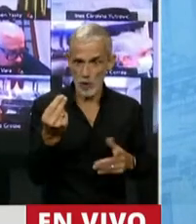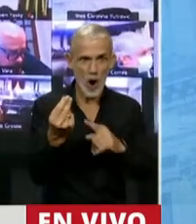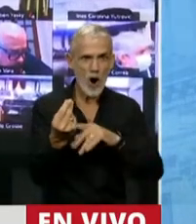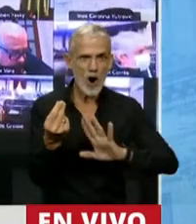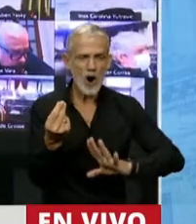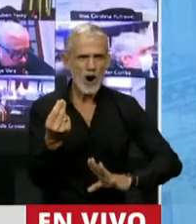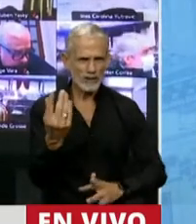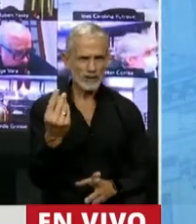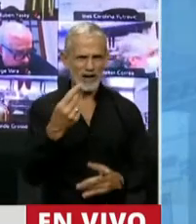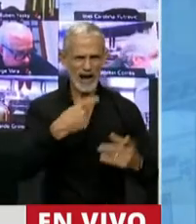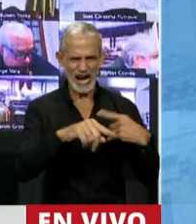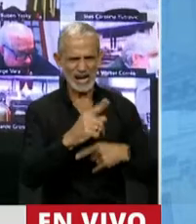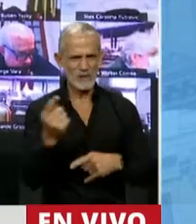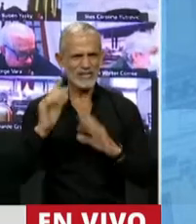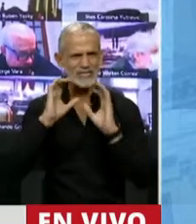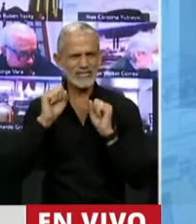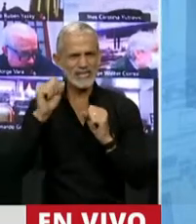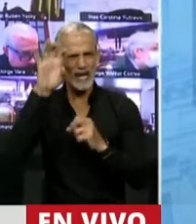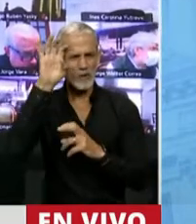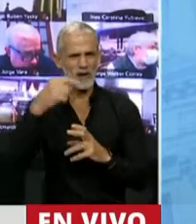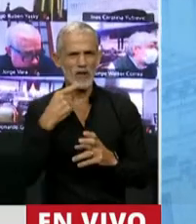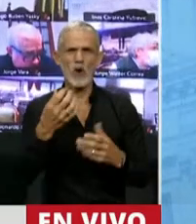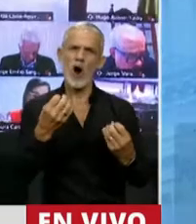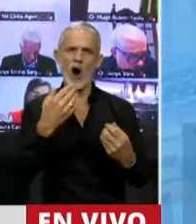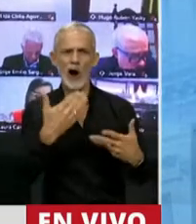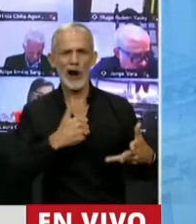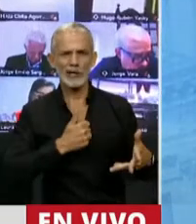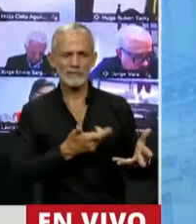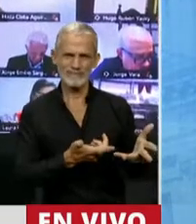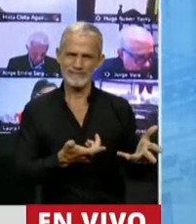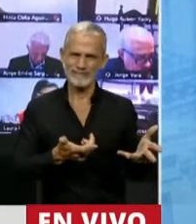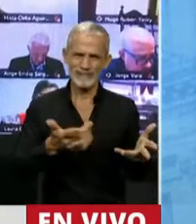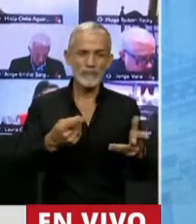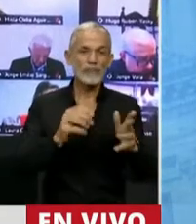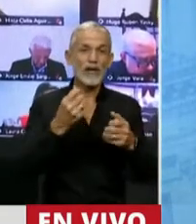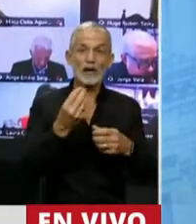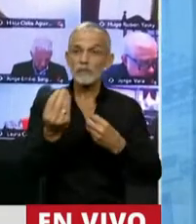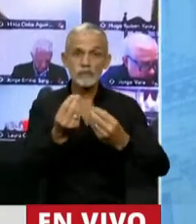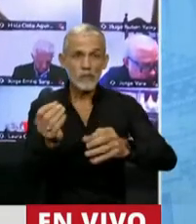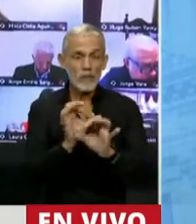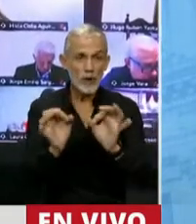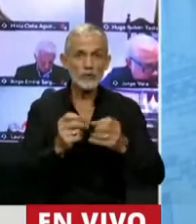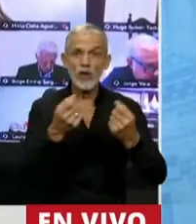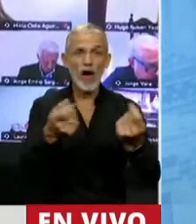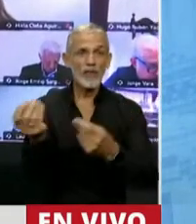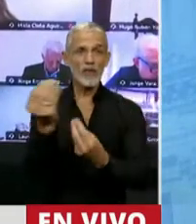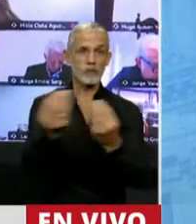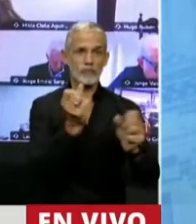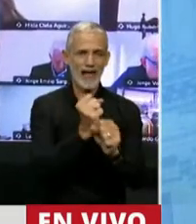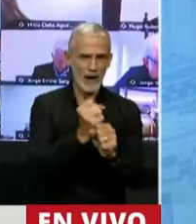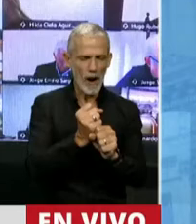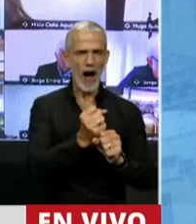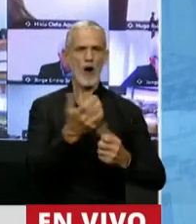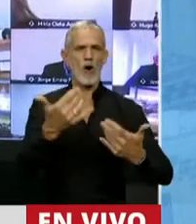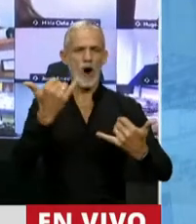negativa hacia cualquier proyecto lícito que genere trabajo que nos permita escalar en la cadena de valor